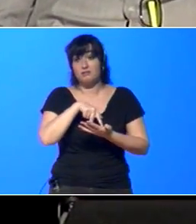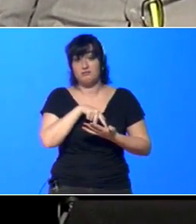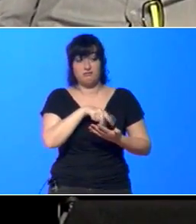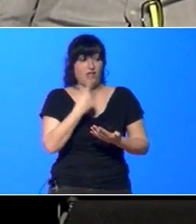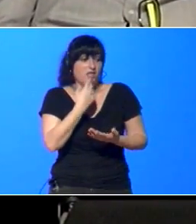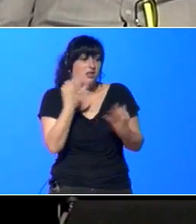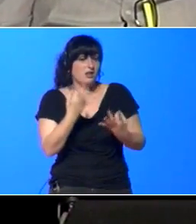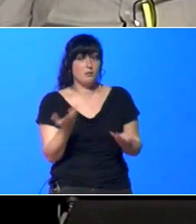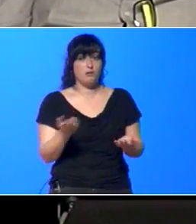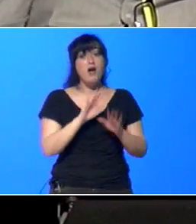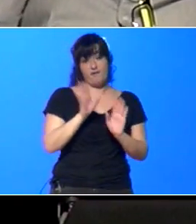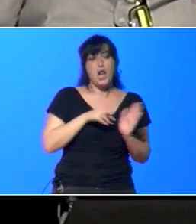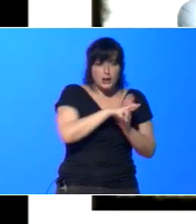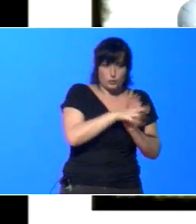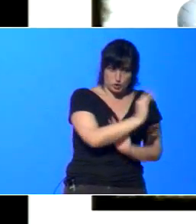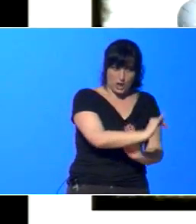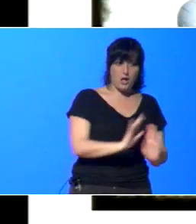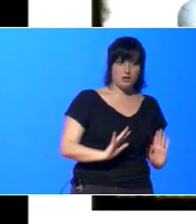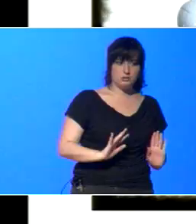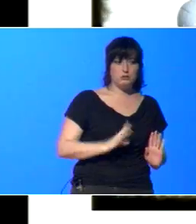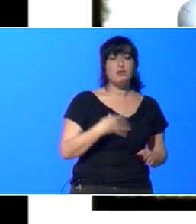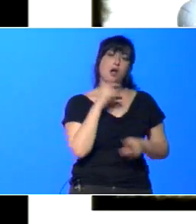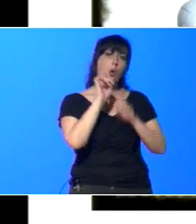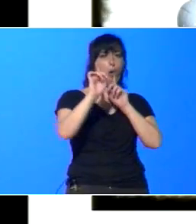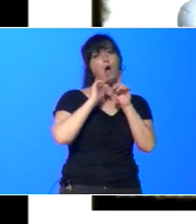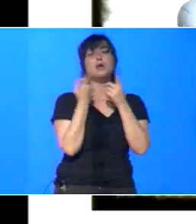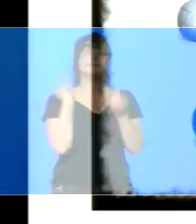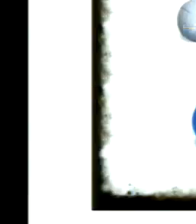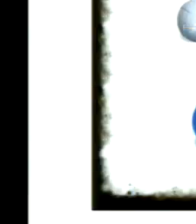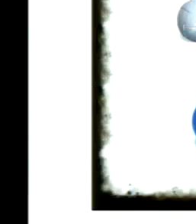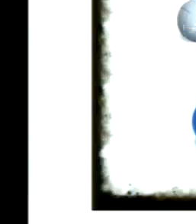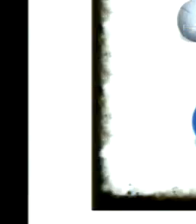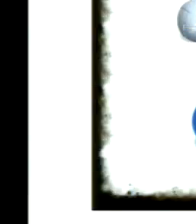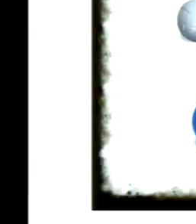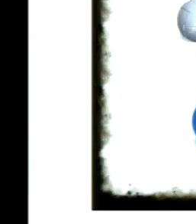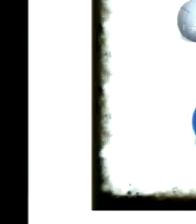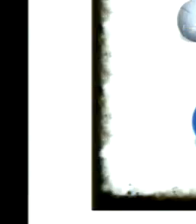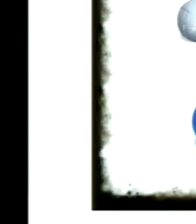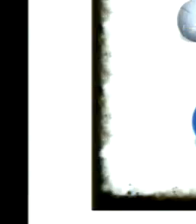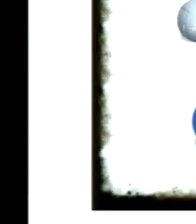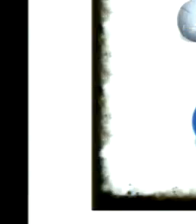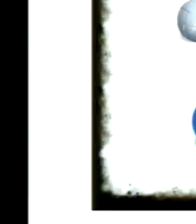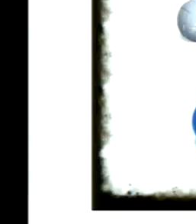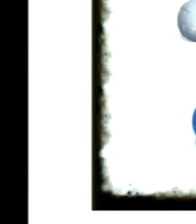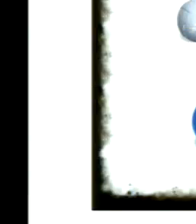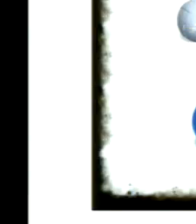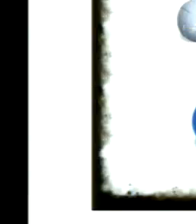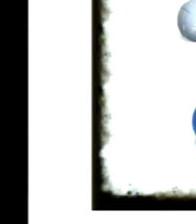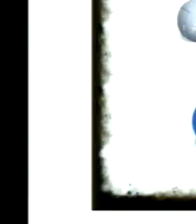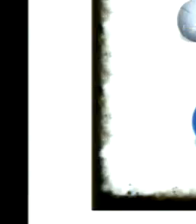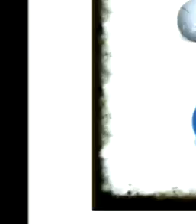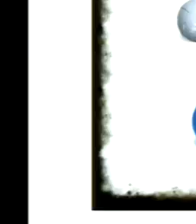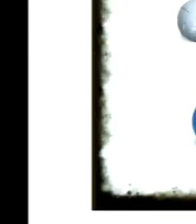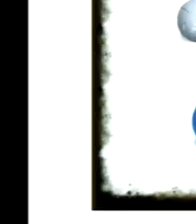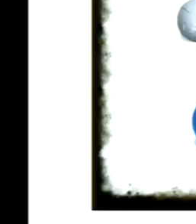Podemos quejar que no hay recursos, de que hay recortes, ¿no? No, tiene recursos. Seguramente se podrán organizar mejor, habrá falta, pero hay que decirlo, y